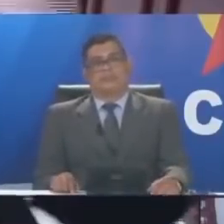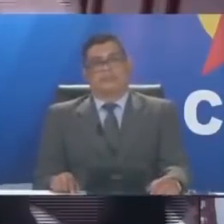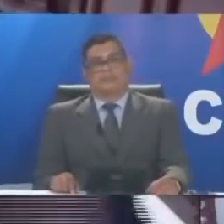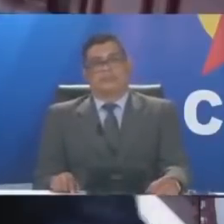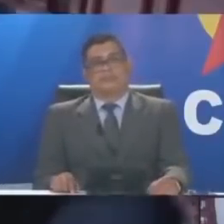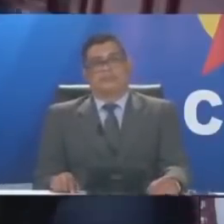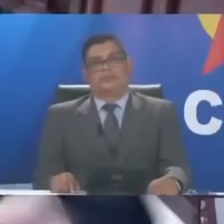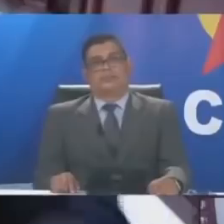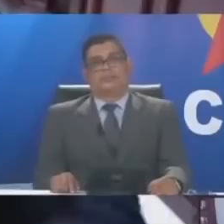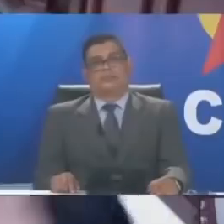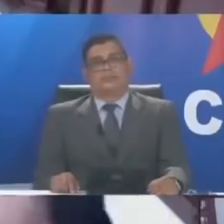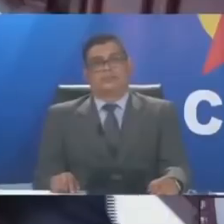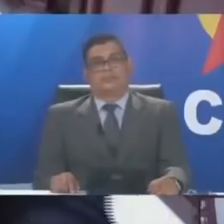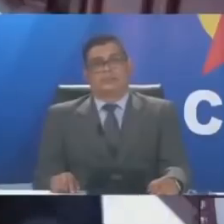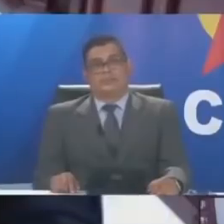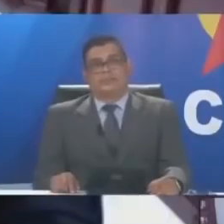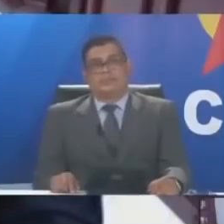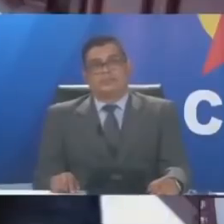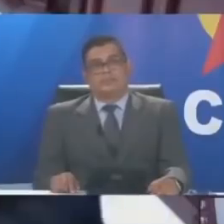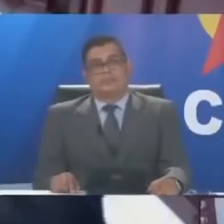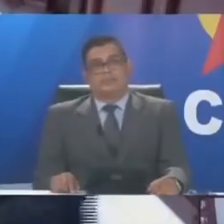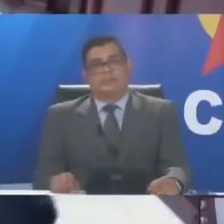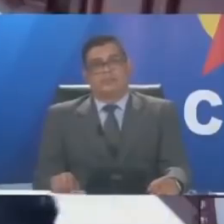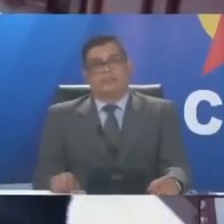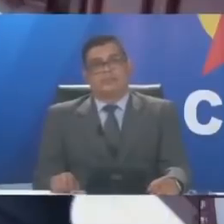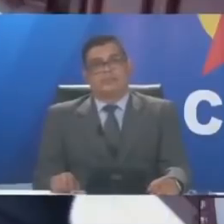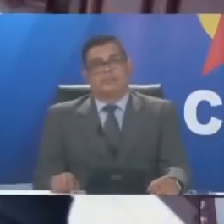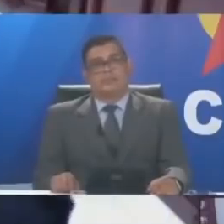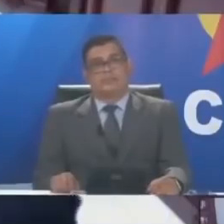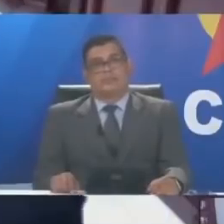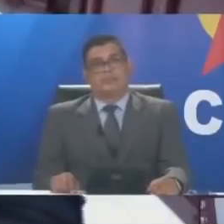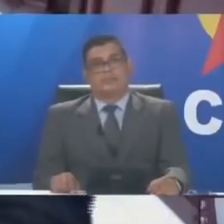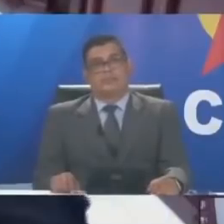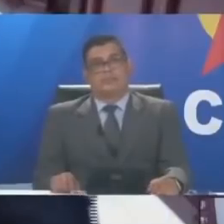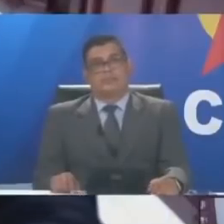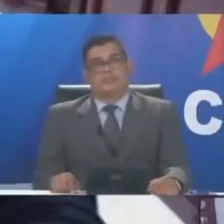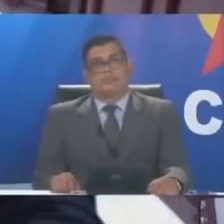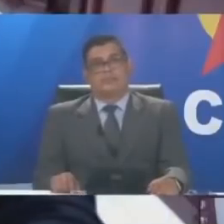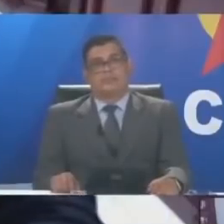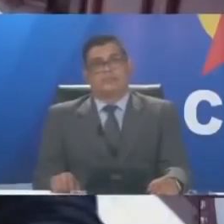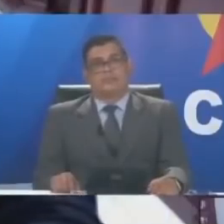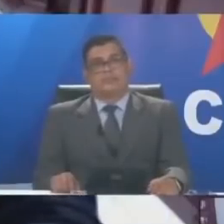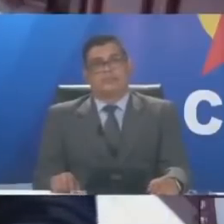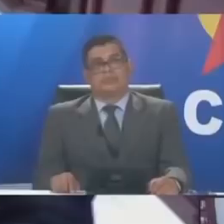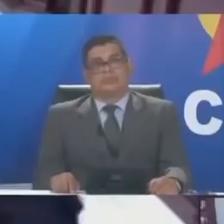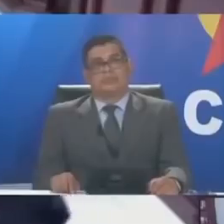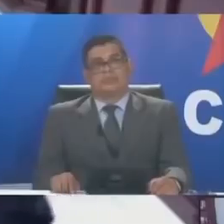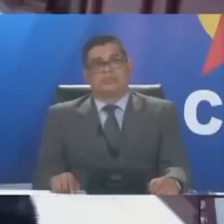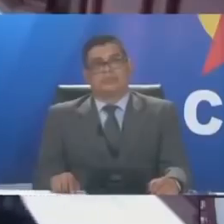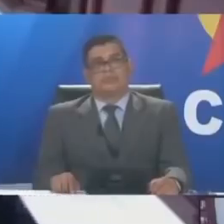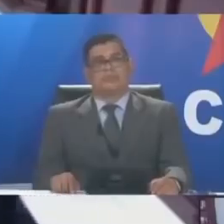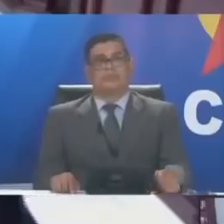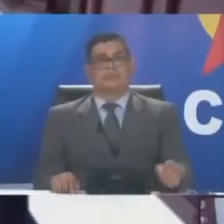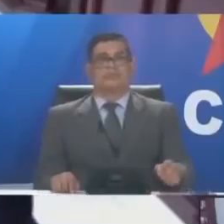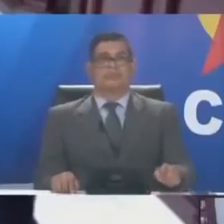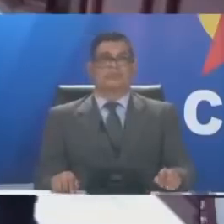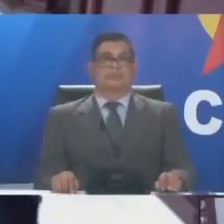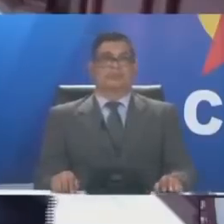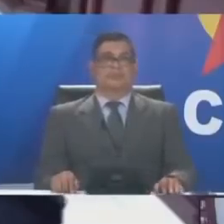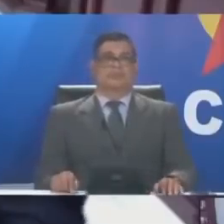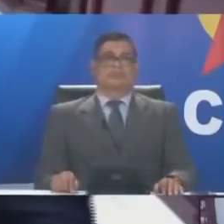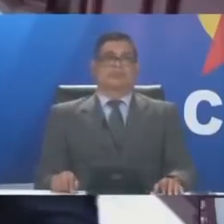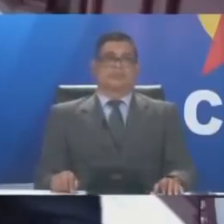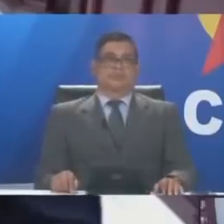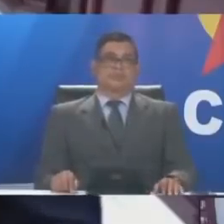que trabaja es bendecido por dios usted mismo me lo dijo san miguel es un ejemplo esa ciudad crecido